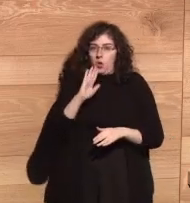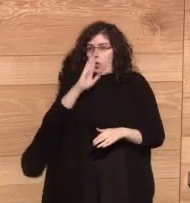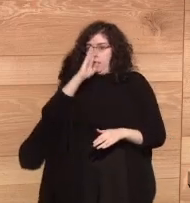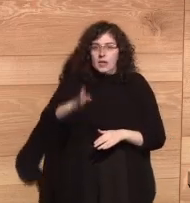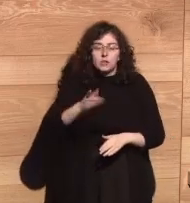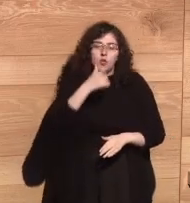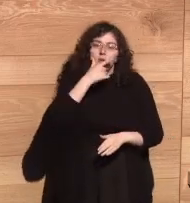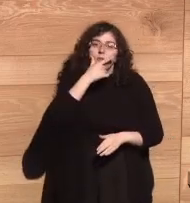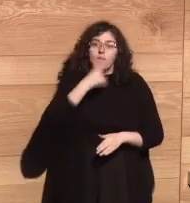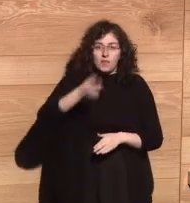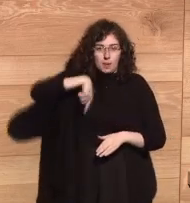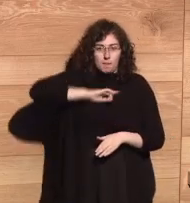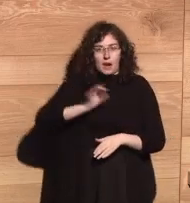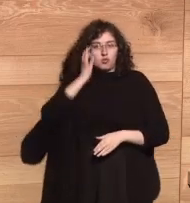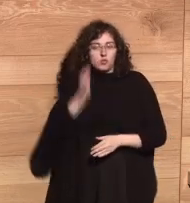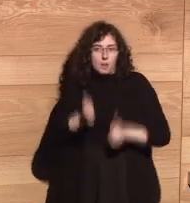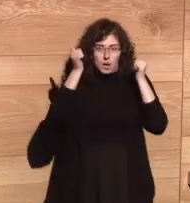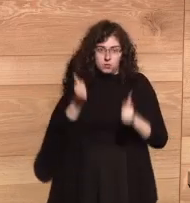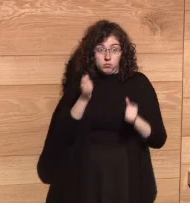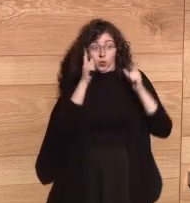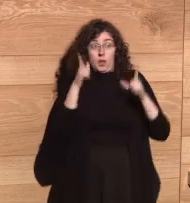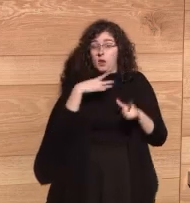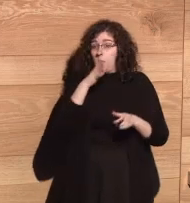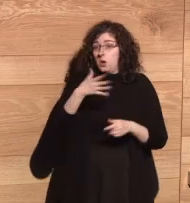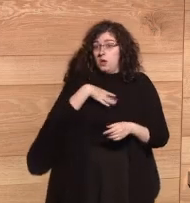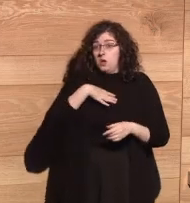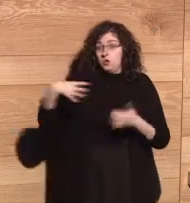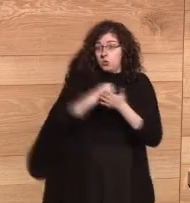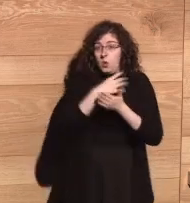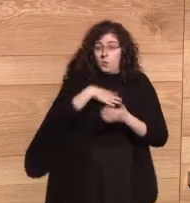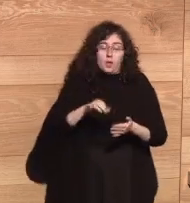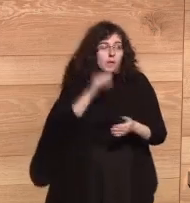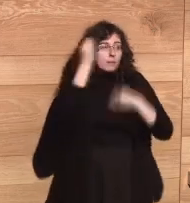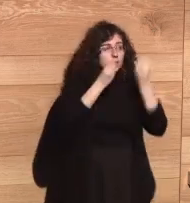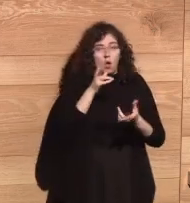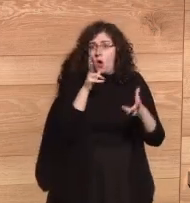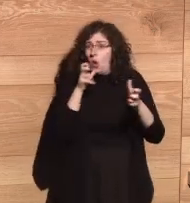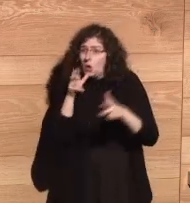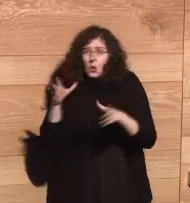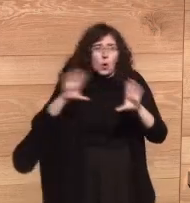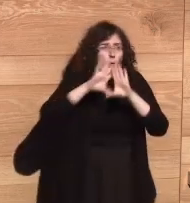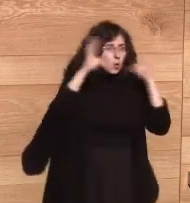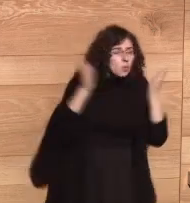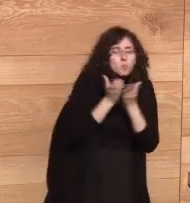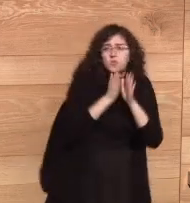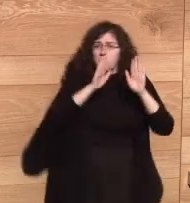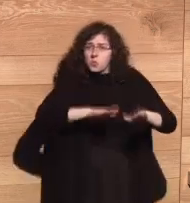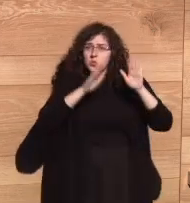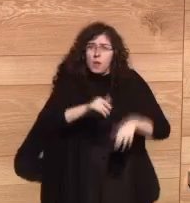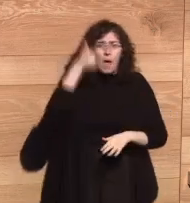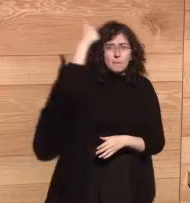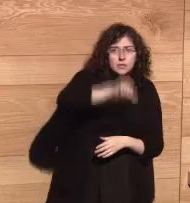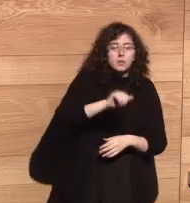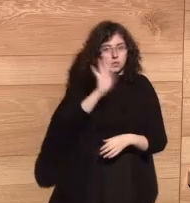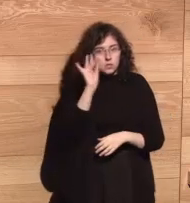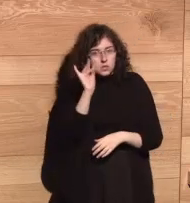más fácil para nosotras, ¿no? Sorprendentemente, porque todo el mundo puede opinar que bueno, que horror, el mundo musulmán tan machista y tal. Bueno, pues sí,